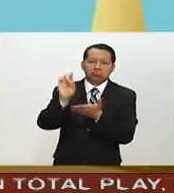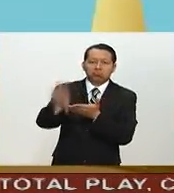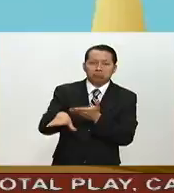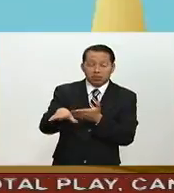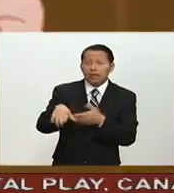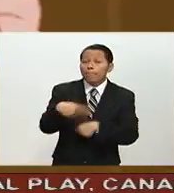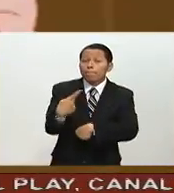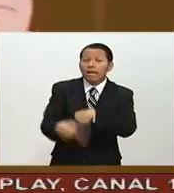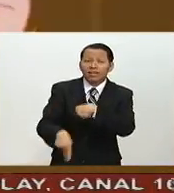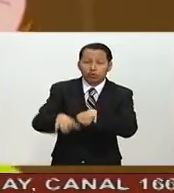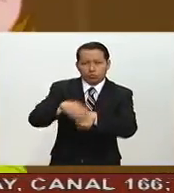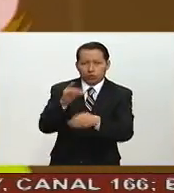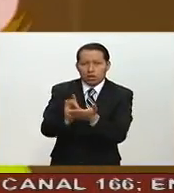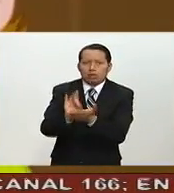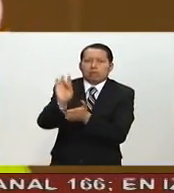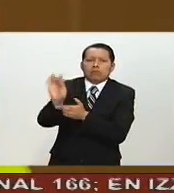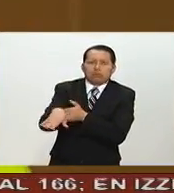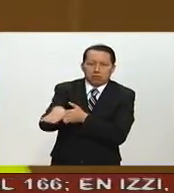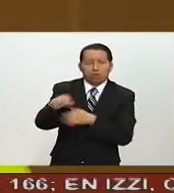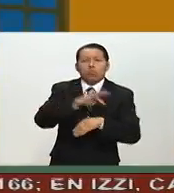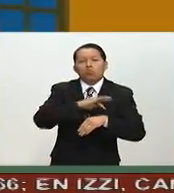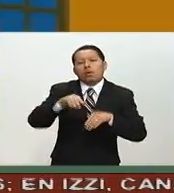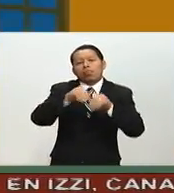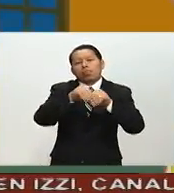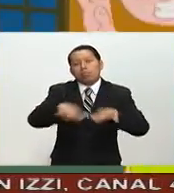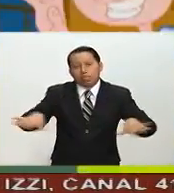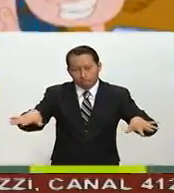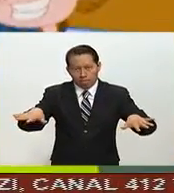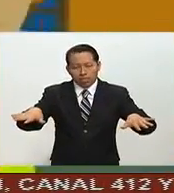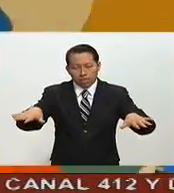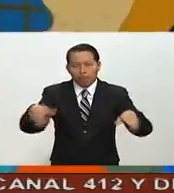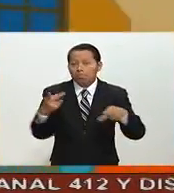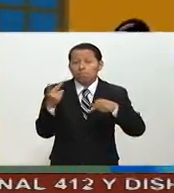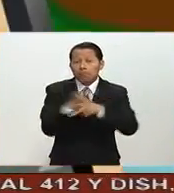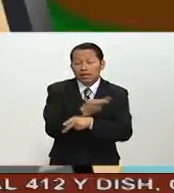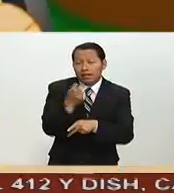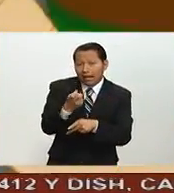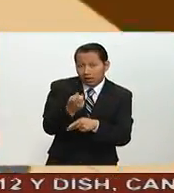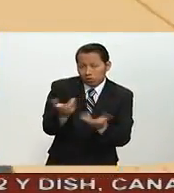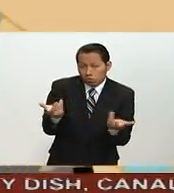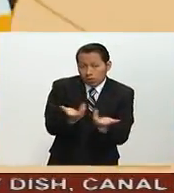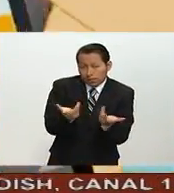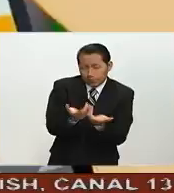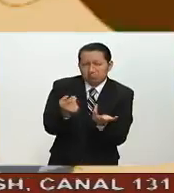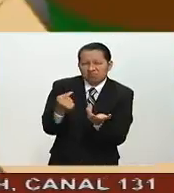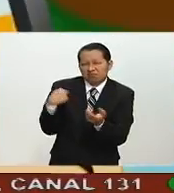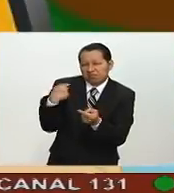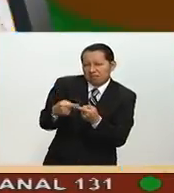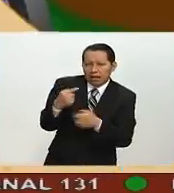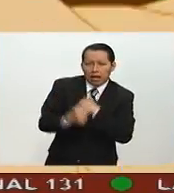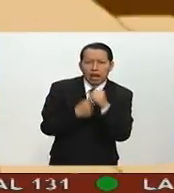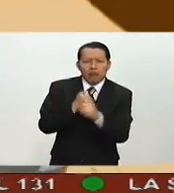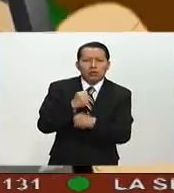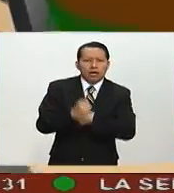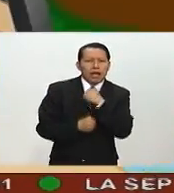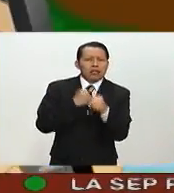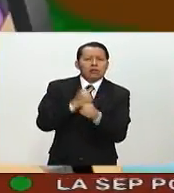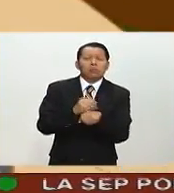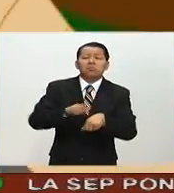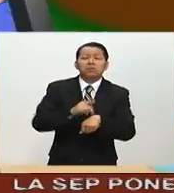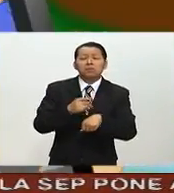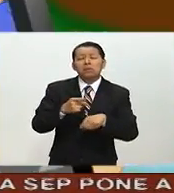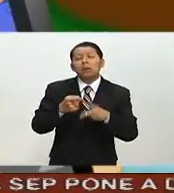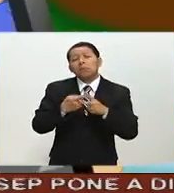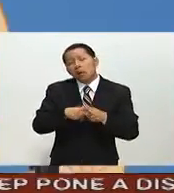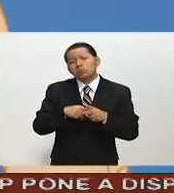en que una vez enviado, este puede ser difundido a terceros. Esta práctica ha aumentado en los últimos años. Comienza como algo divertido